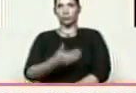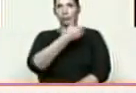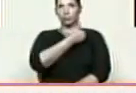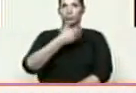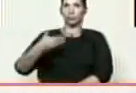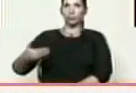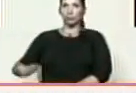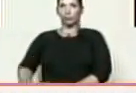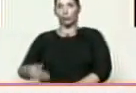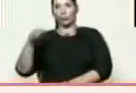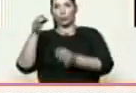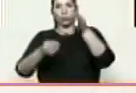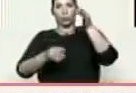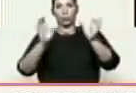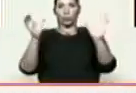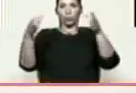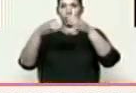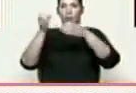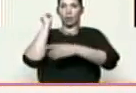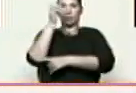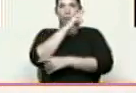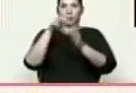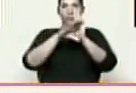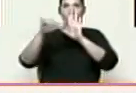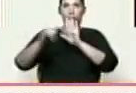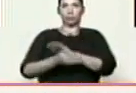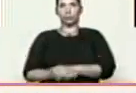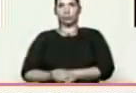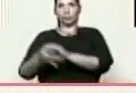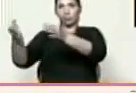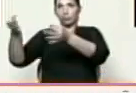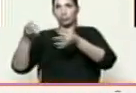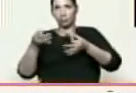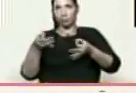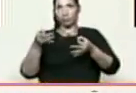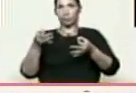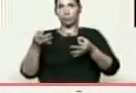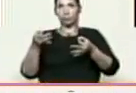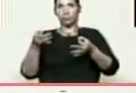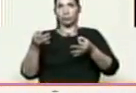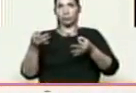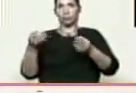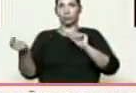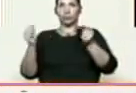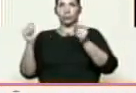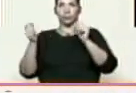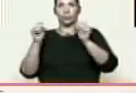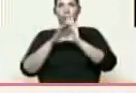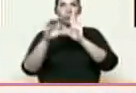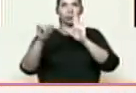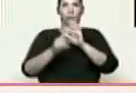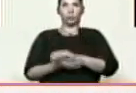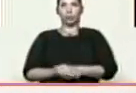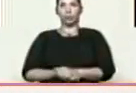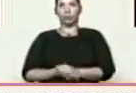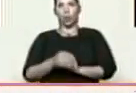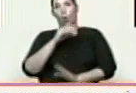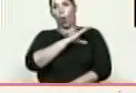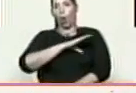Junta Directiva de la Asamblea Nacional ha recibido el resultado del debate de los y las constituyentes en el seno de las comisiones de